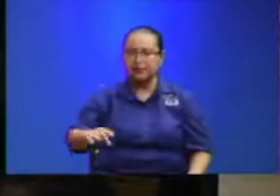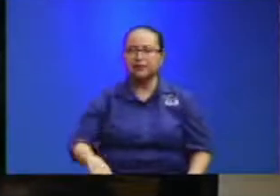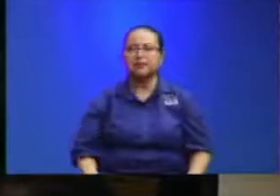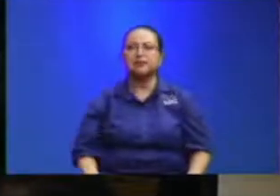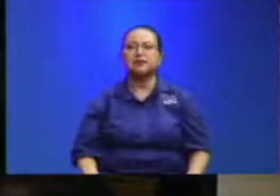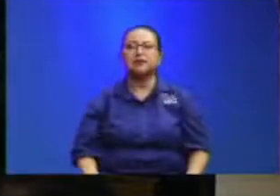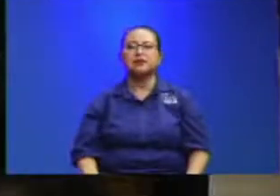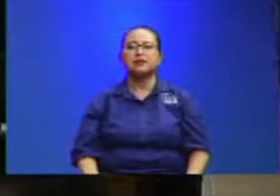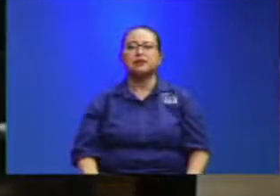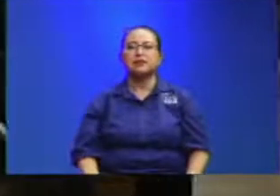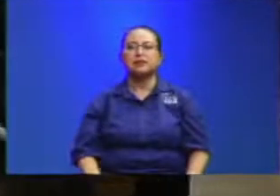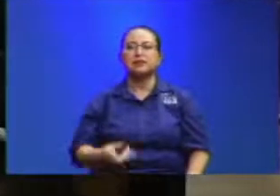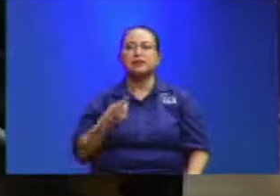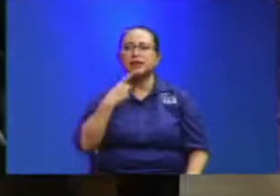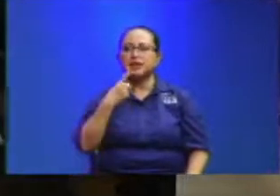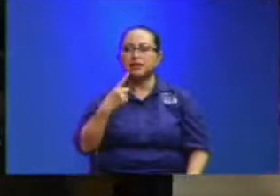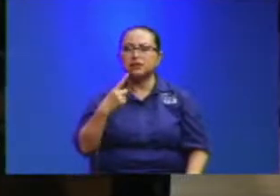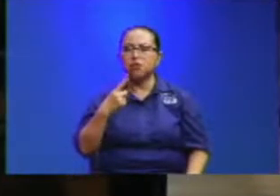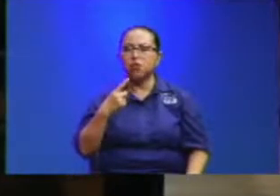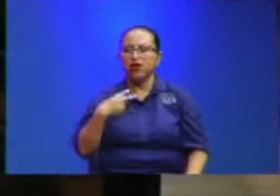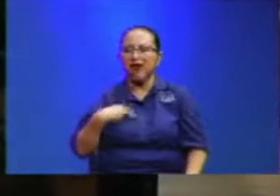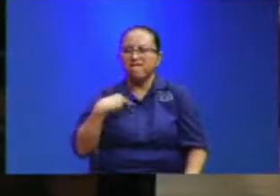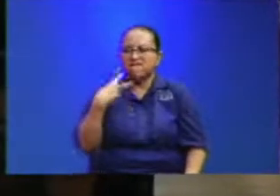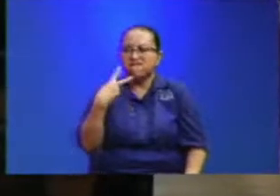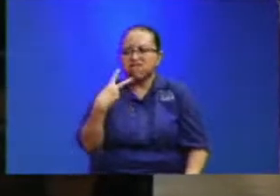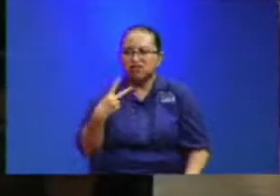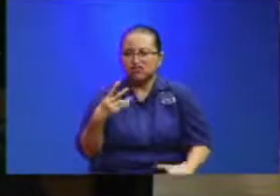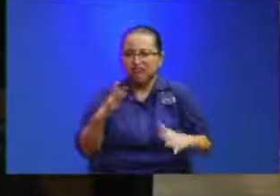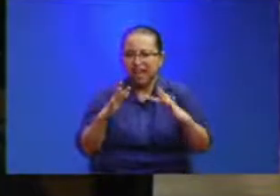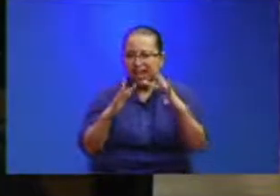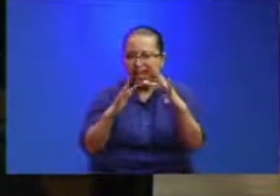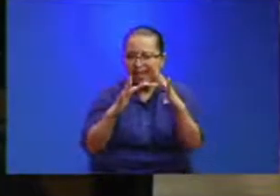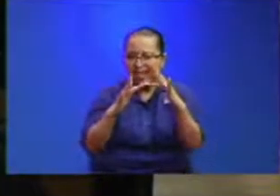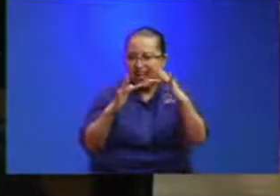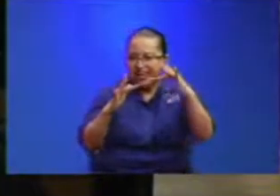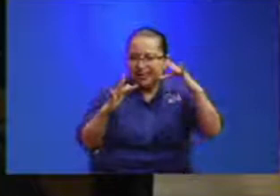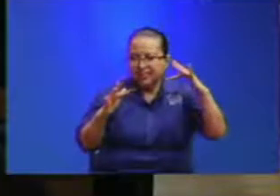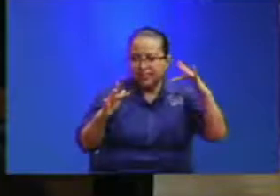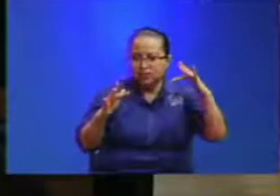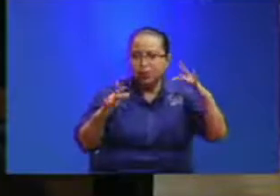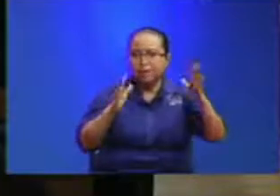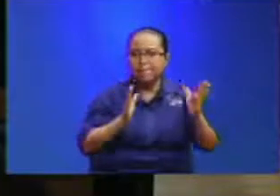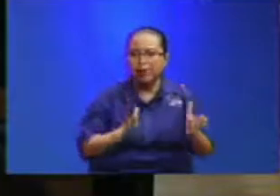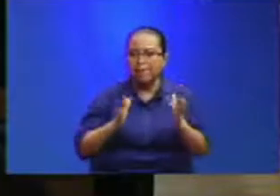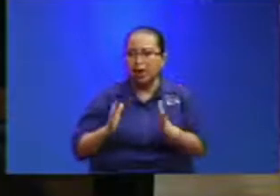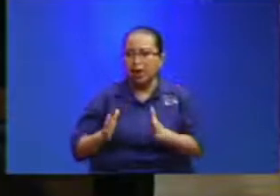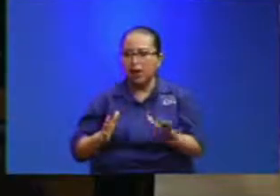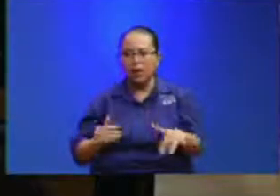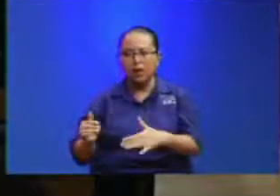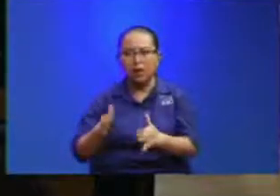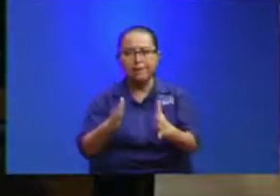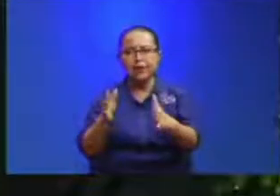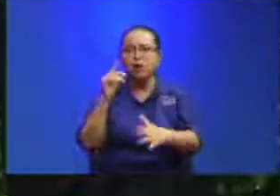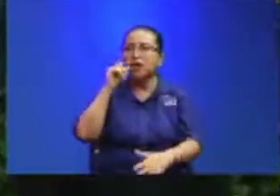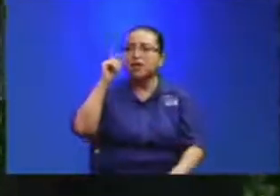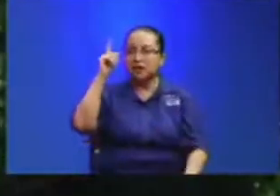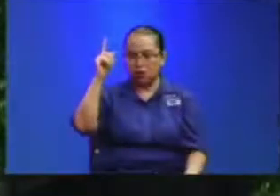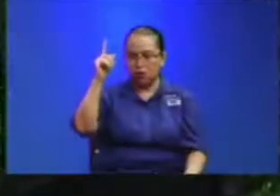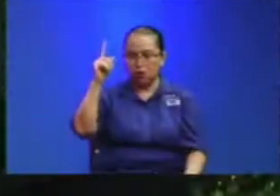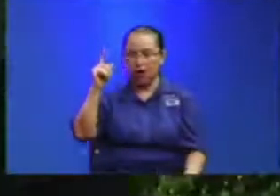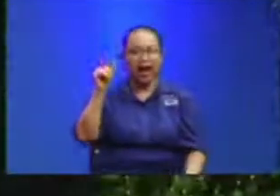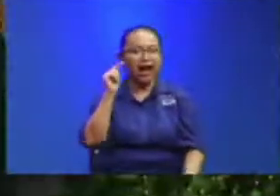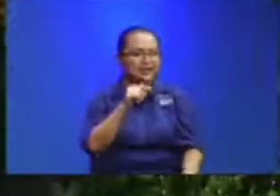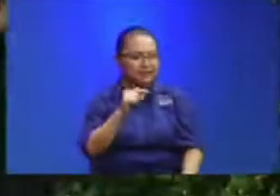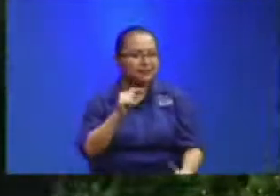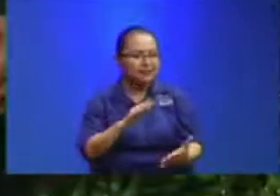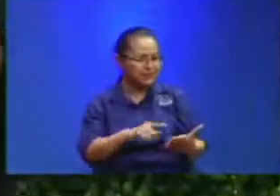una voz en el desierto preparado camino al señor en ezeiza y us 43